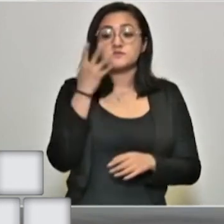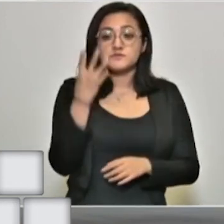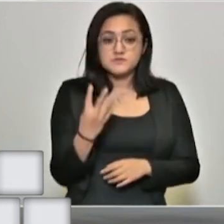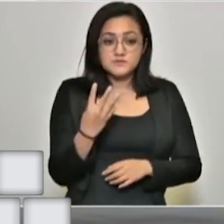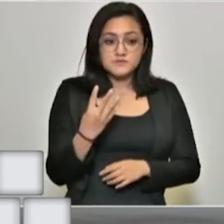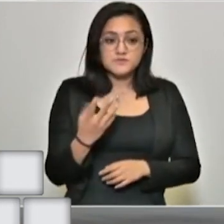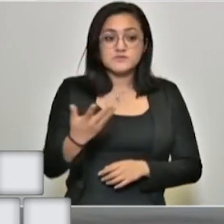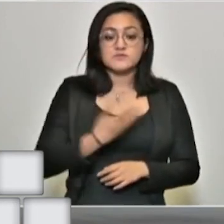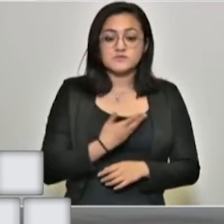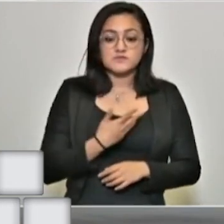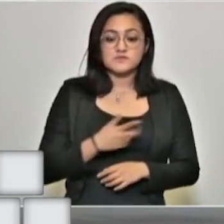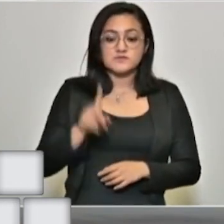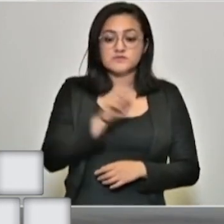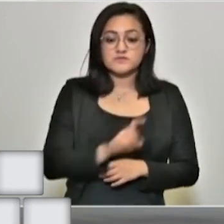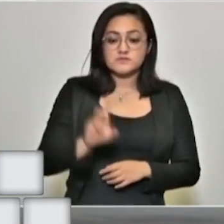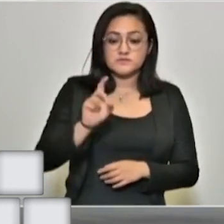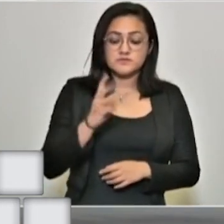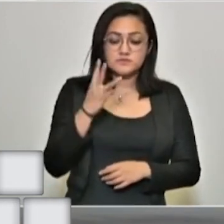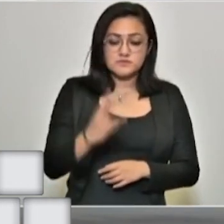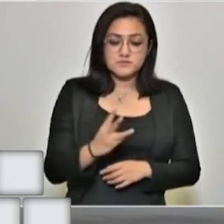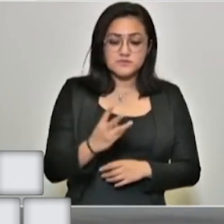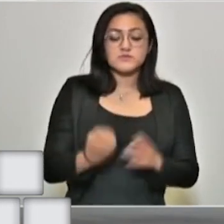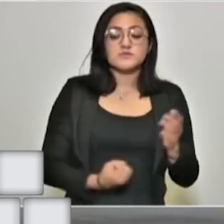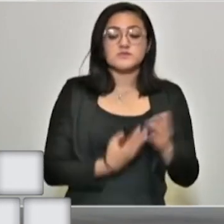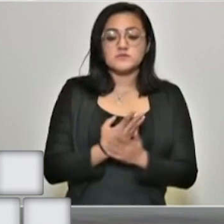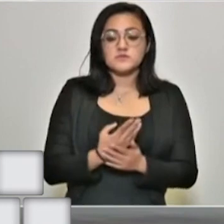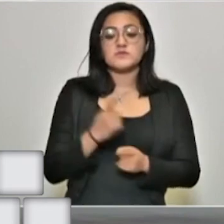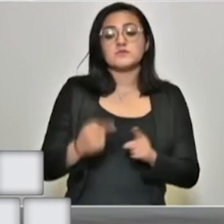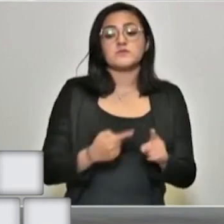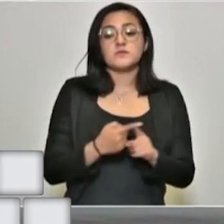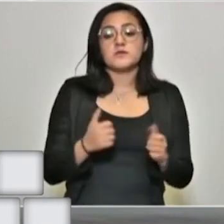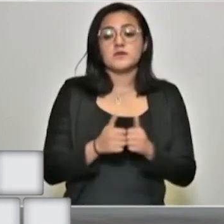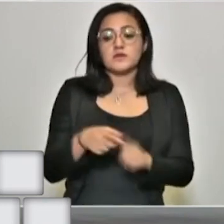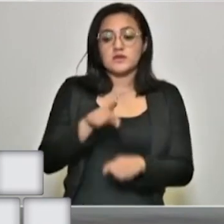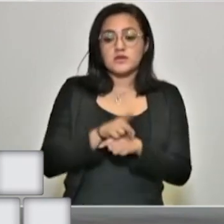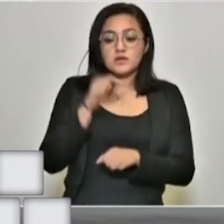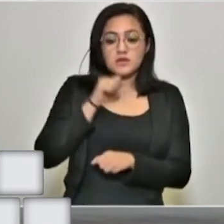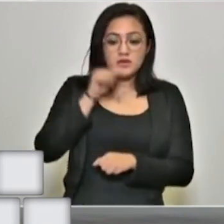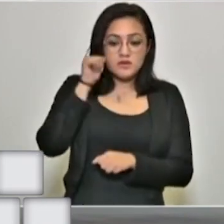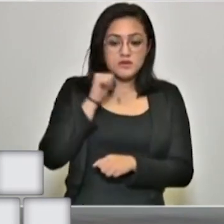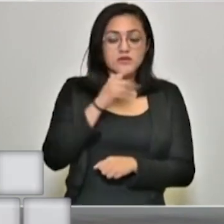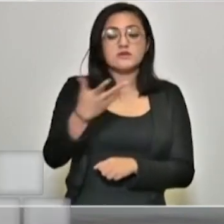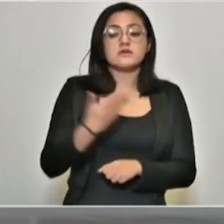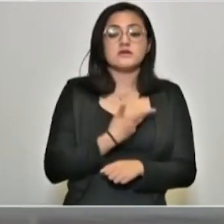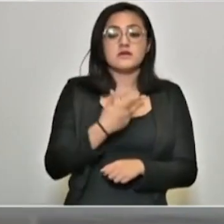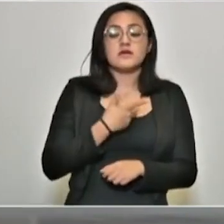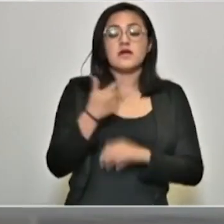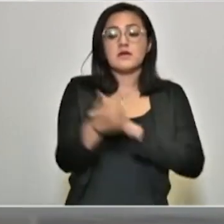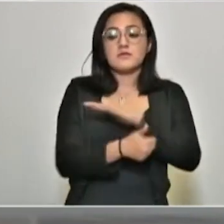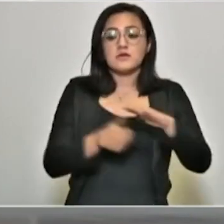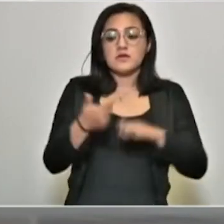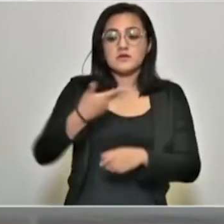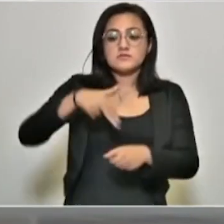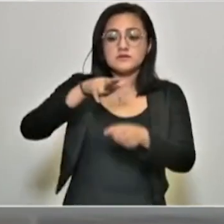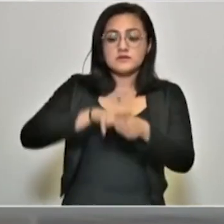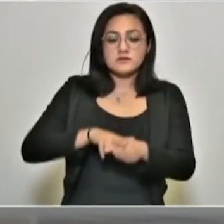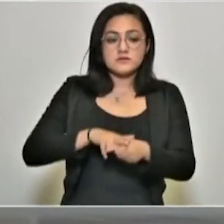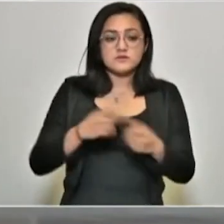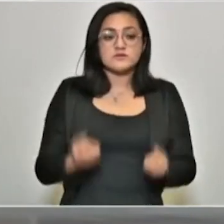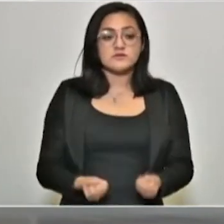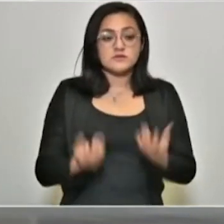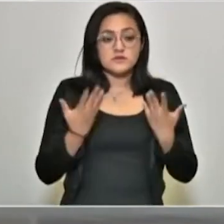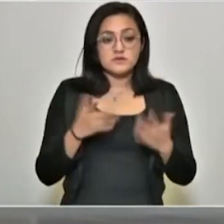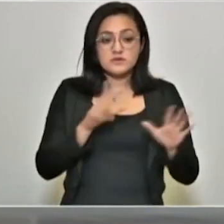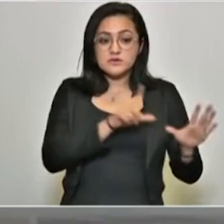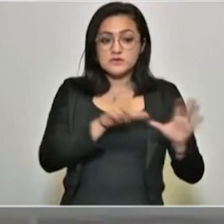92.084, teniendo 133 casos nuevos en comparación al día de ayer. Tenemos casos activos ambulatorios y